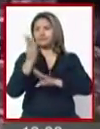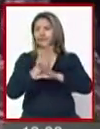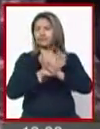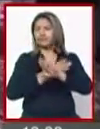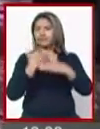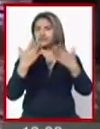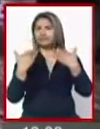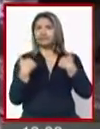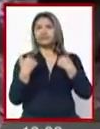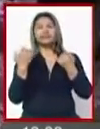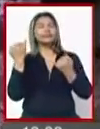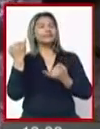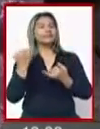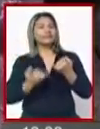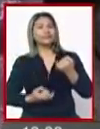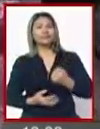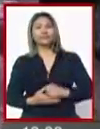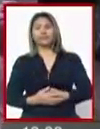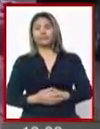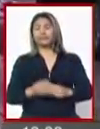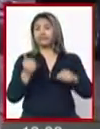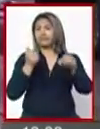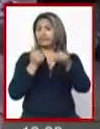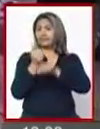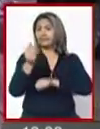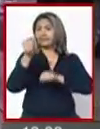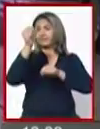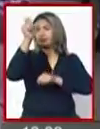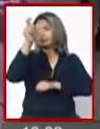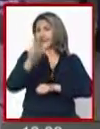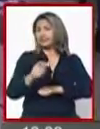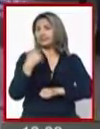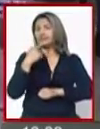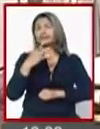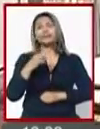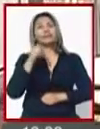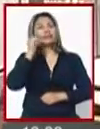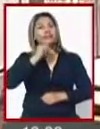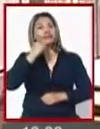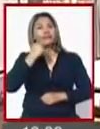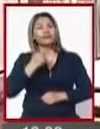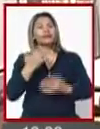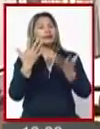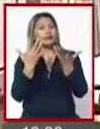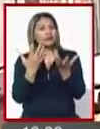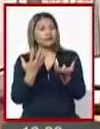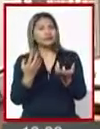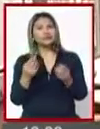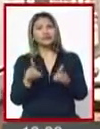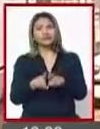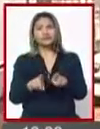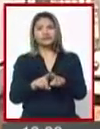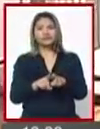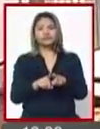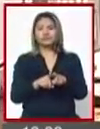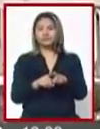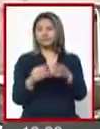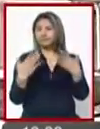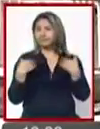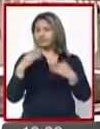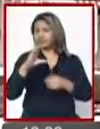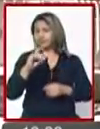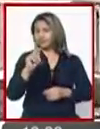proceso, y ha llegado a tal punto de que me han imputado a mi persona y ya querían ponerme